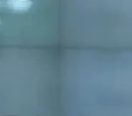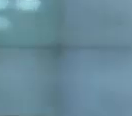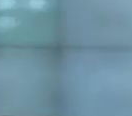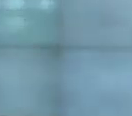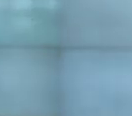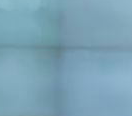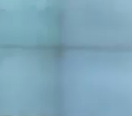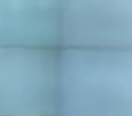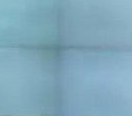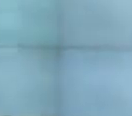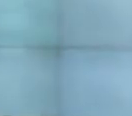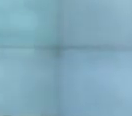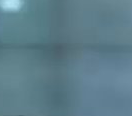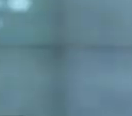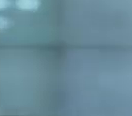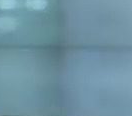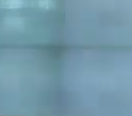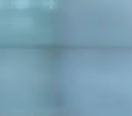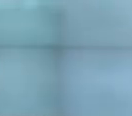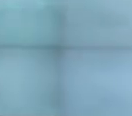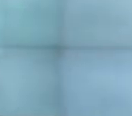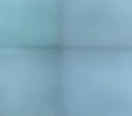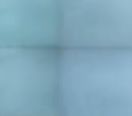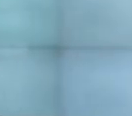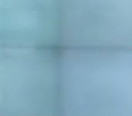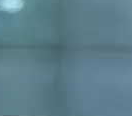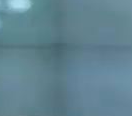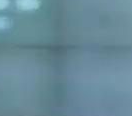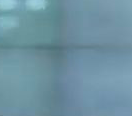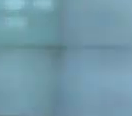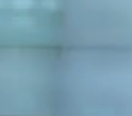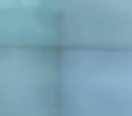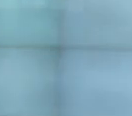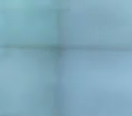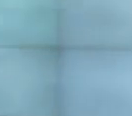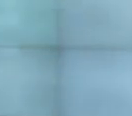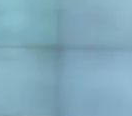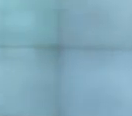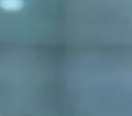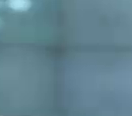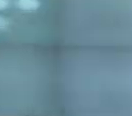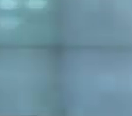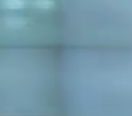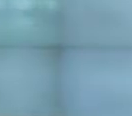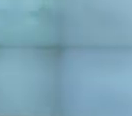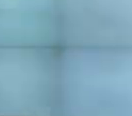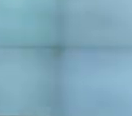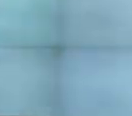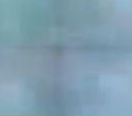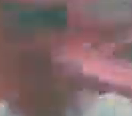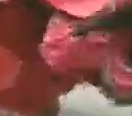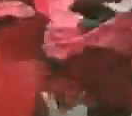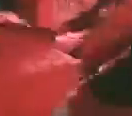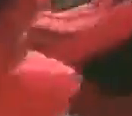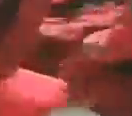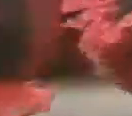nos enlazamos al Liceo Fermín Toro en la ciudad de Caracas. Graya Casella con los detalles. Adelante, Graya, te escuchamos.